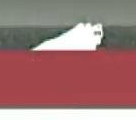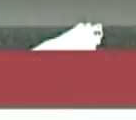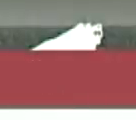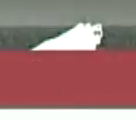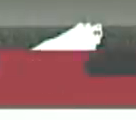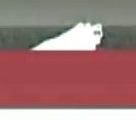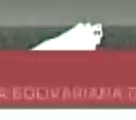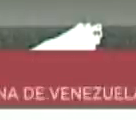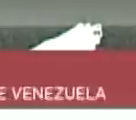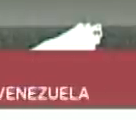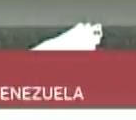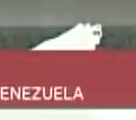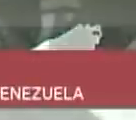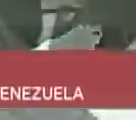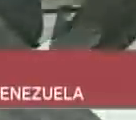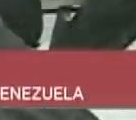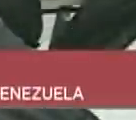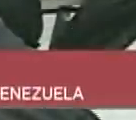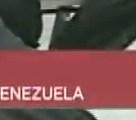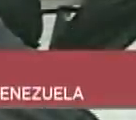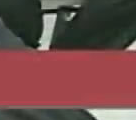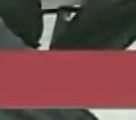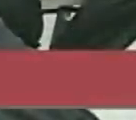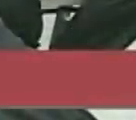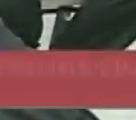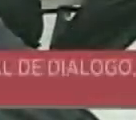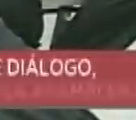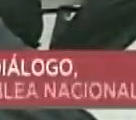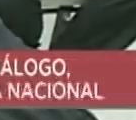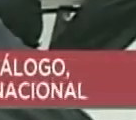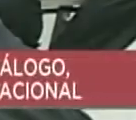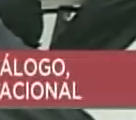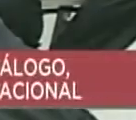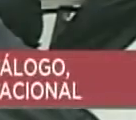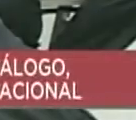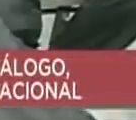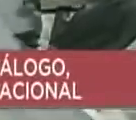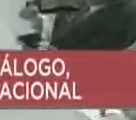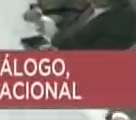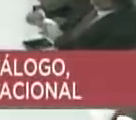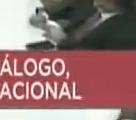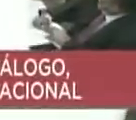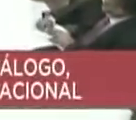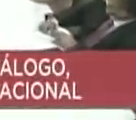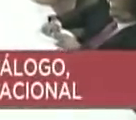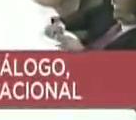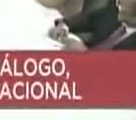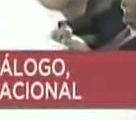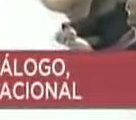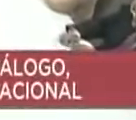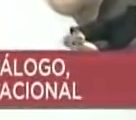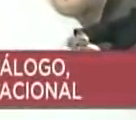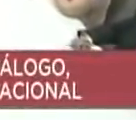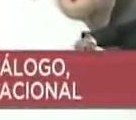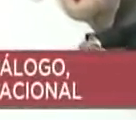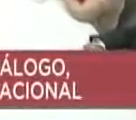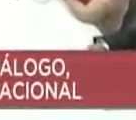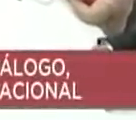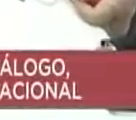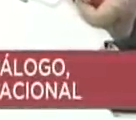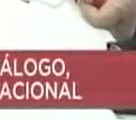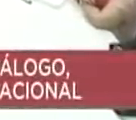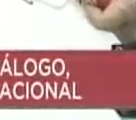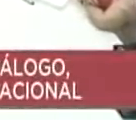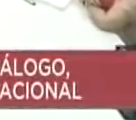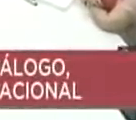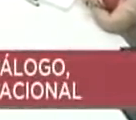de las bancadas de la oposición parlamentaria democrática, bienvenidos de todos